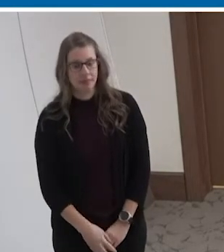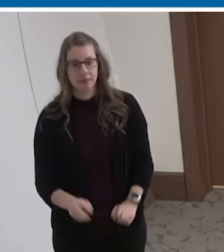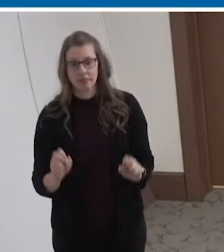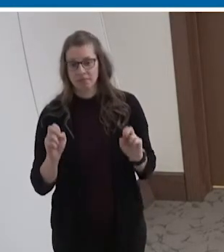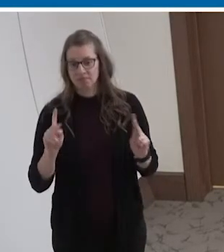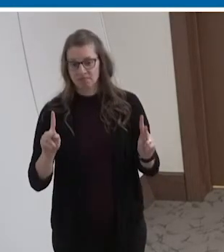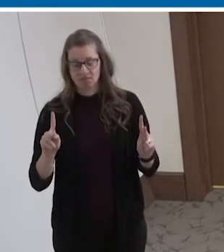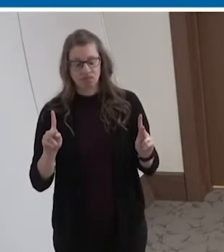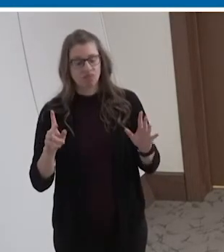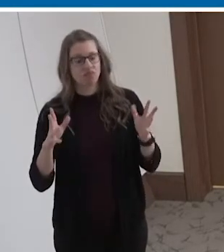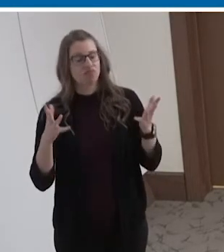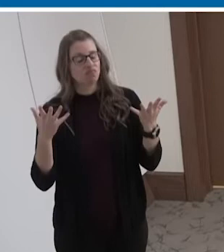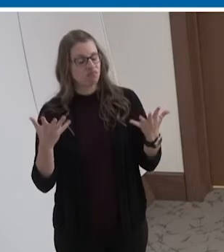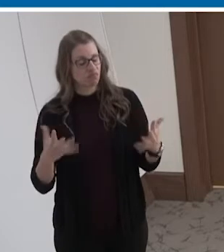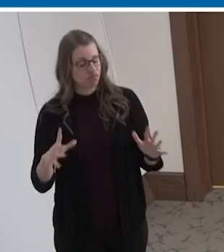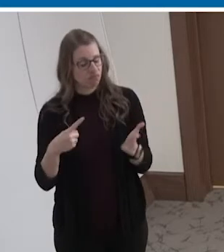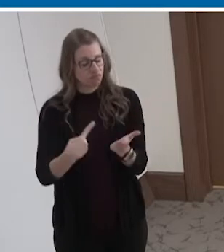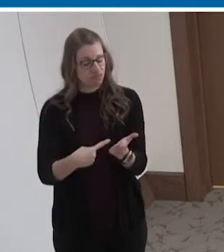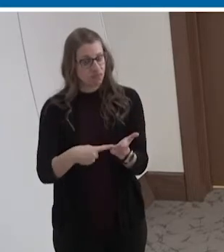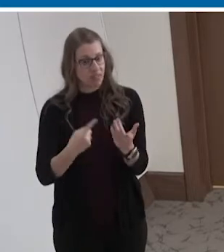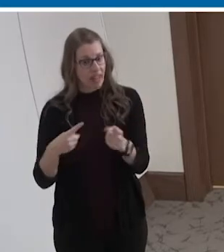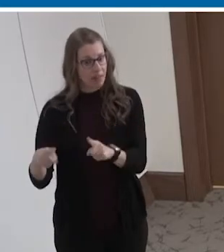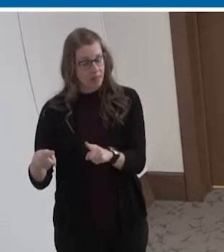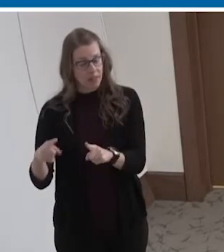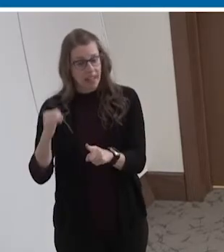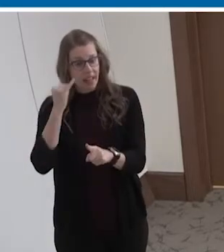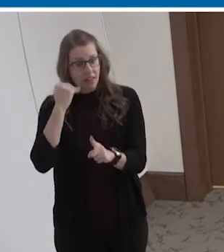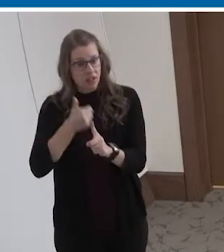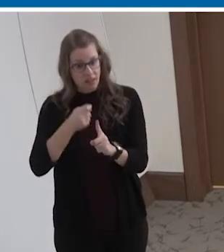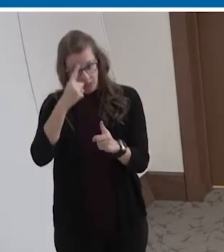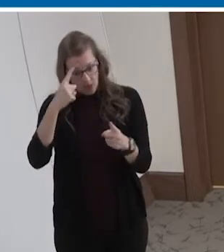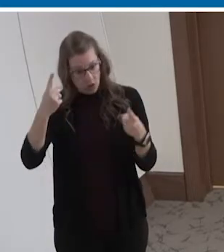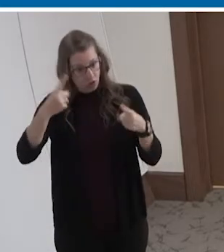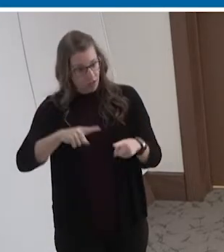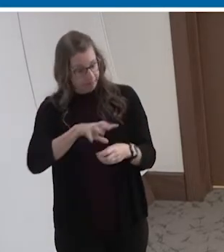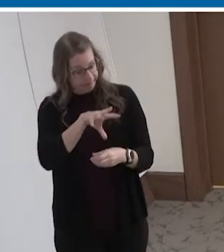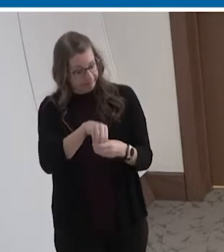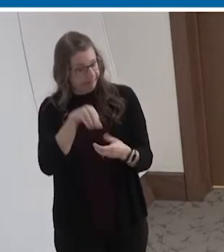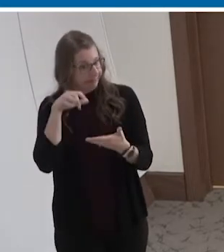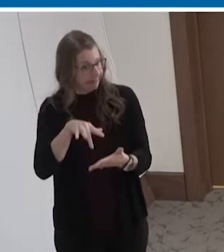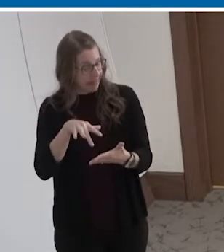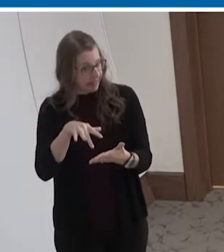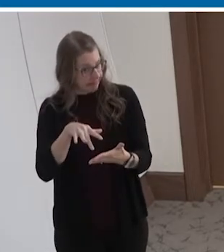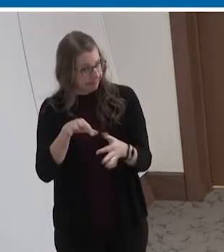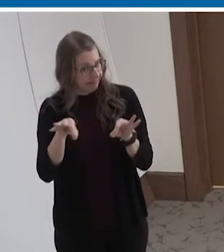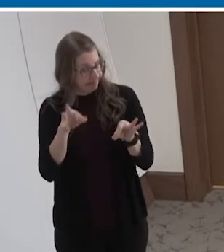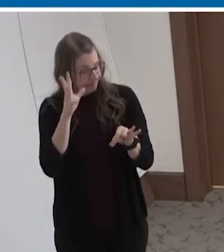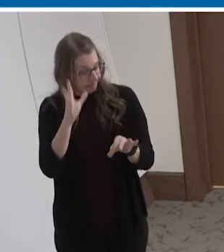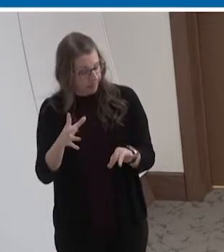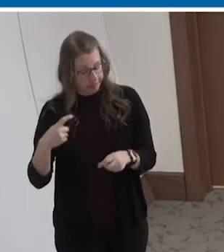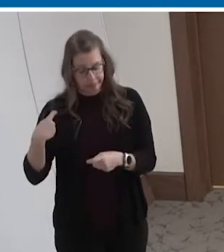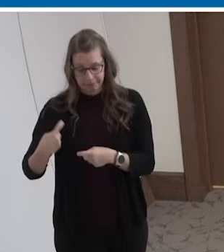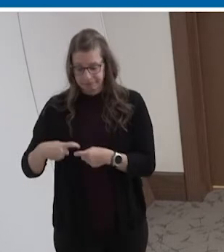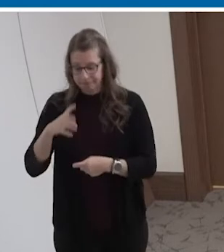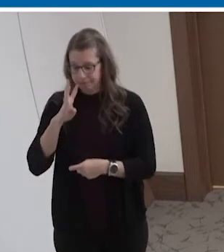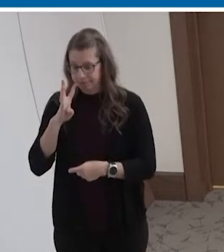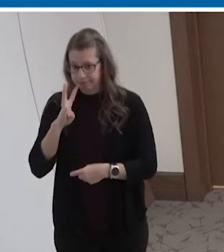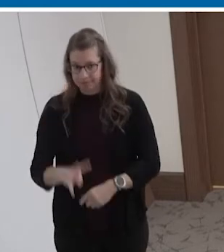Okay, so let's go over what happens if you agree to be in the study. Vamos a hablar acerca de lo